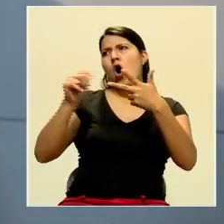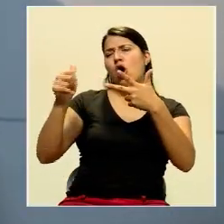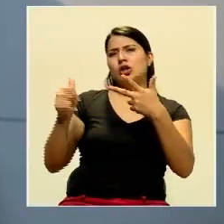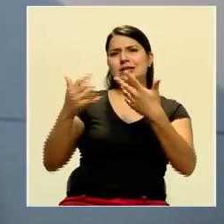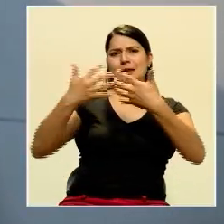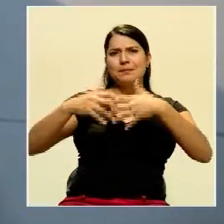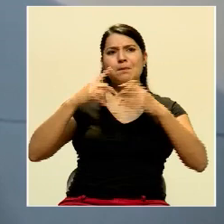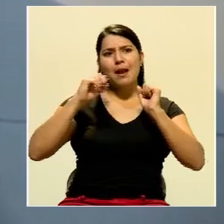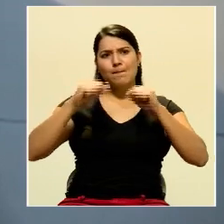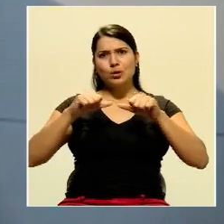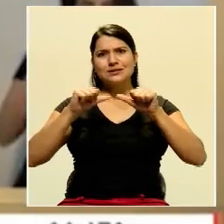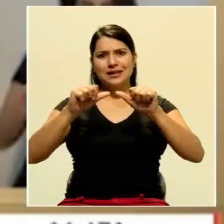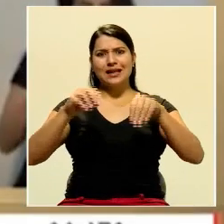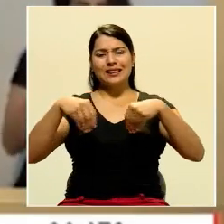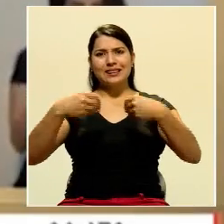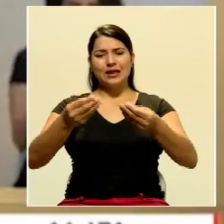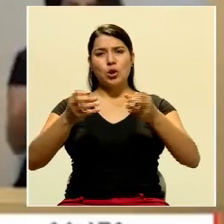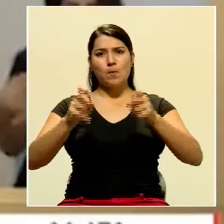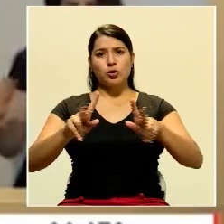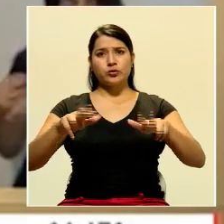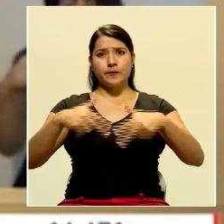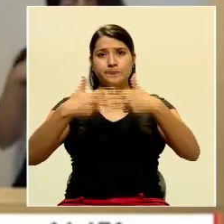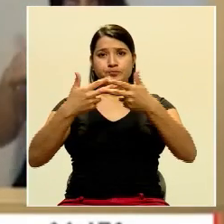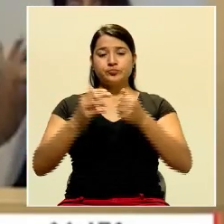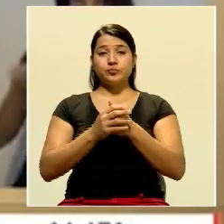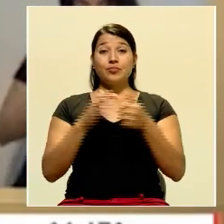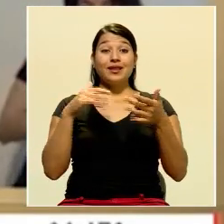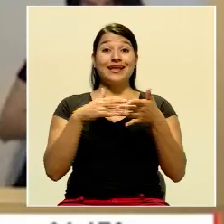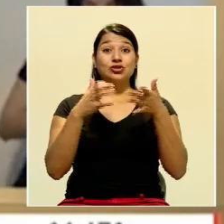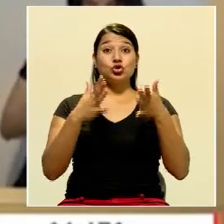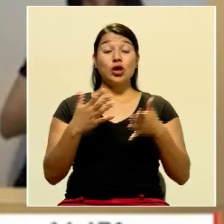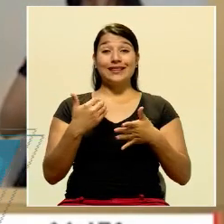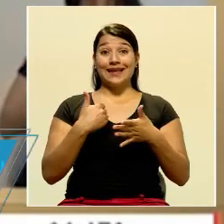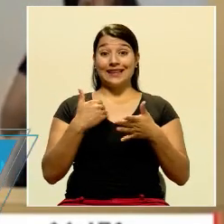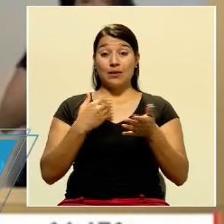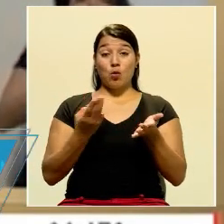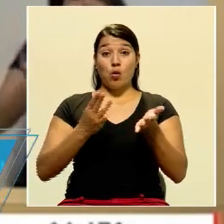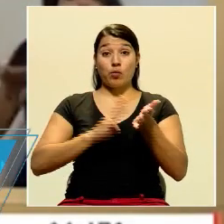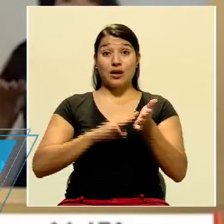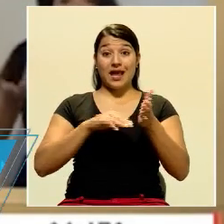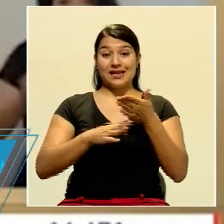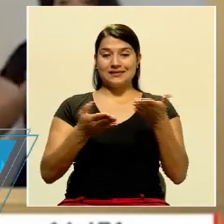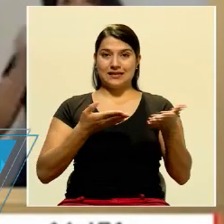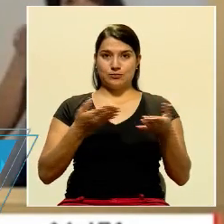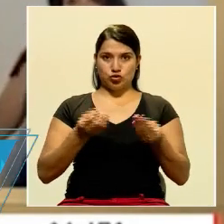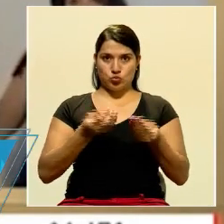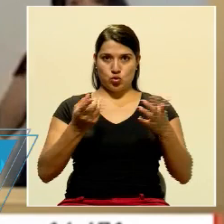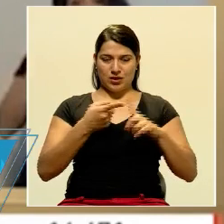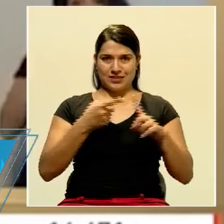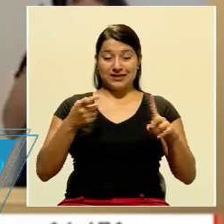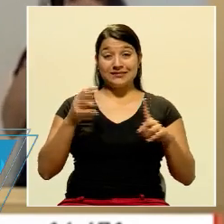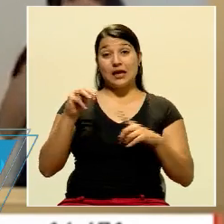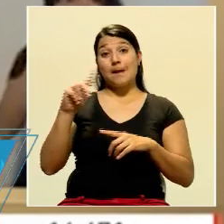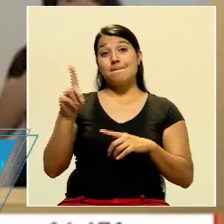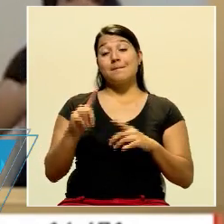para el personal docente. Los estudiantes matriculados que tenemos en el servicio público desde marzo son